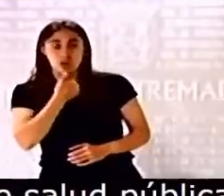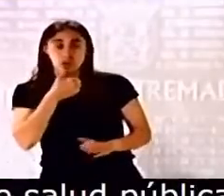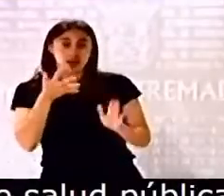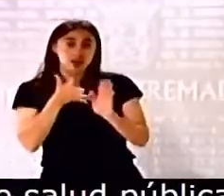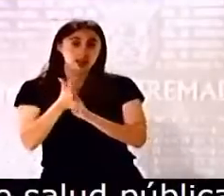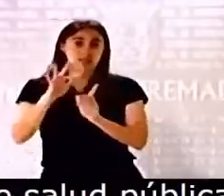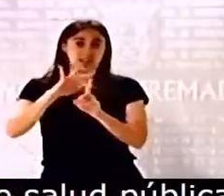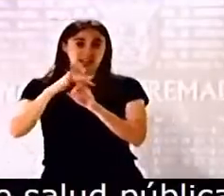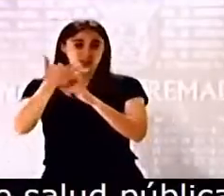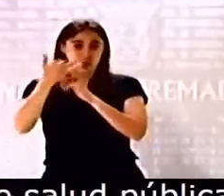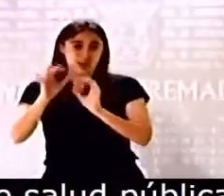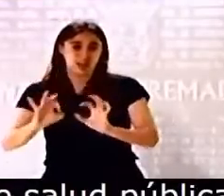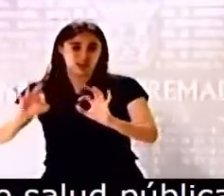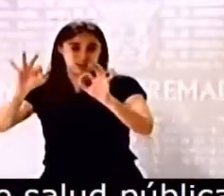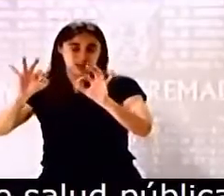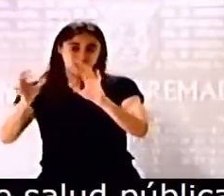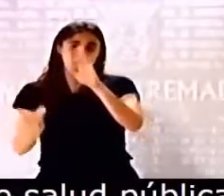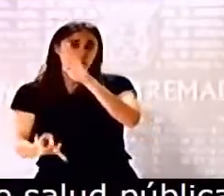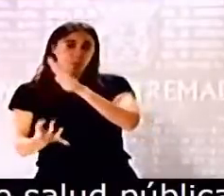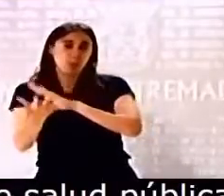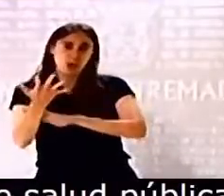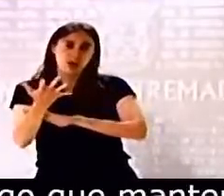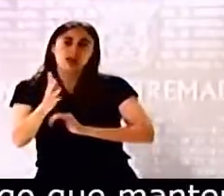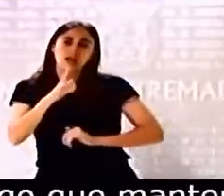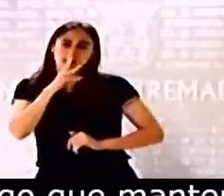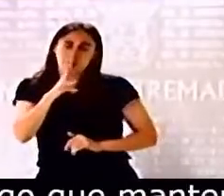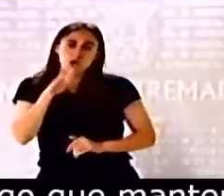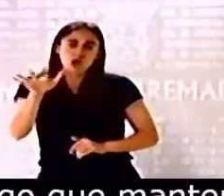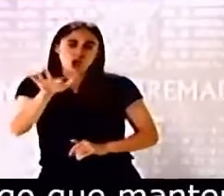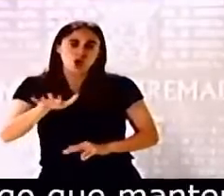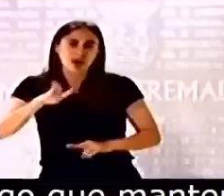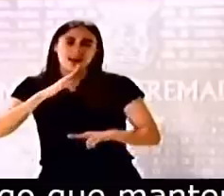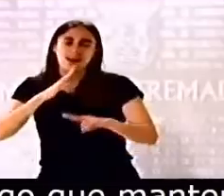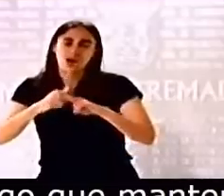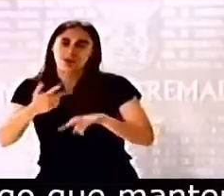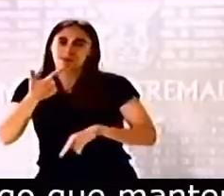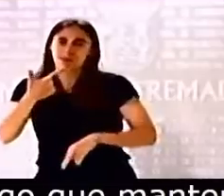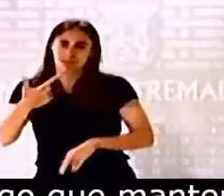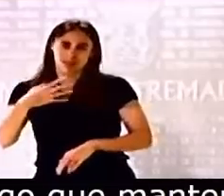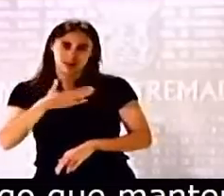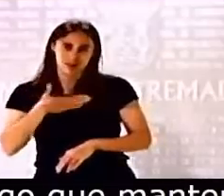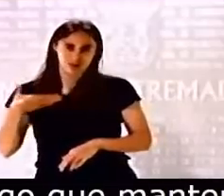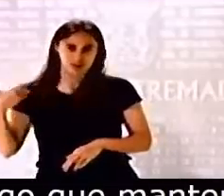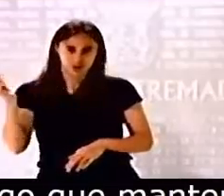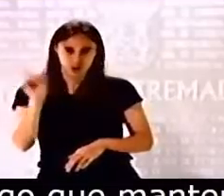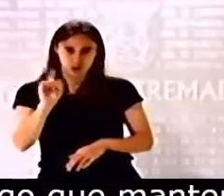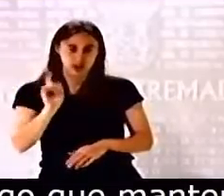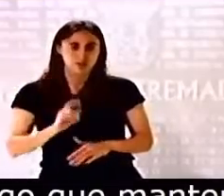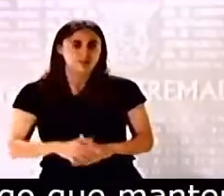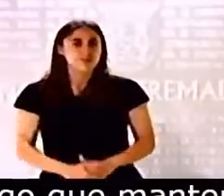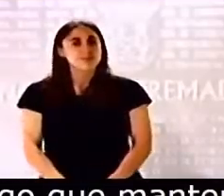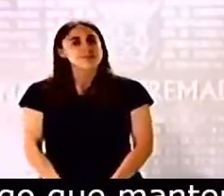de este brote, me van a permitir que no diga la localidad donde se encuentra.